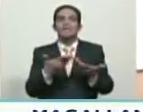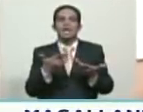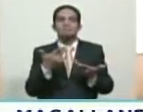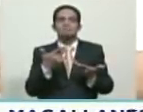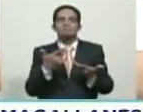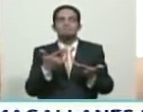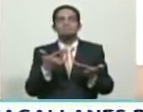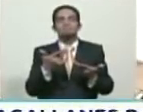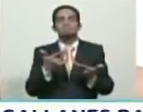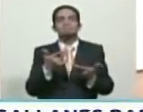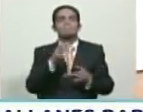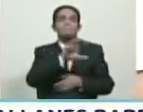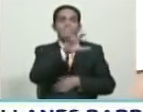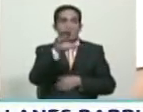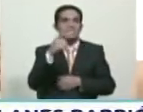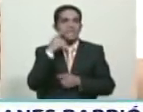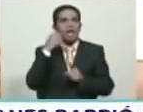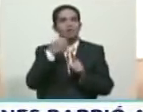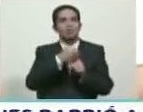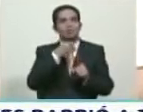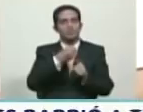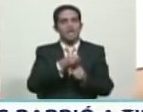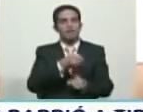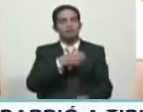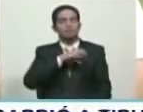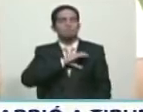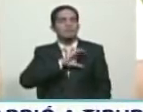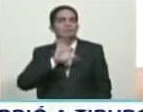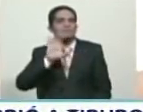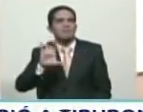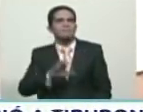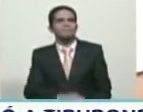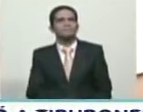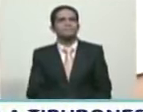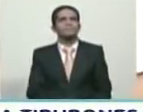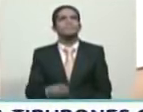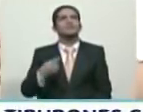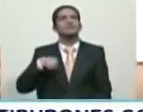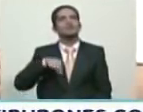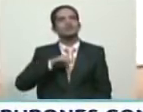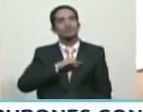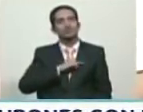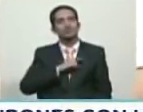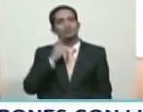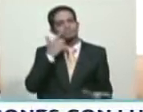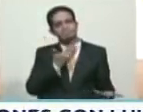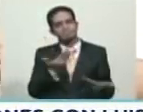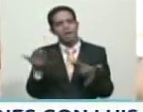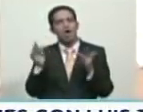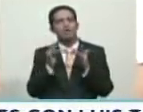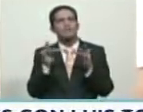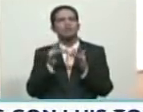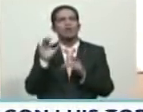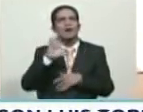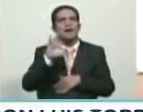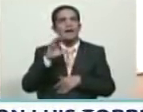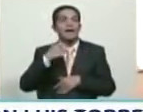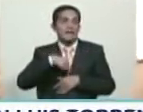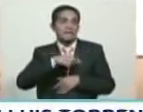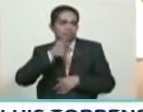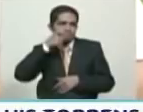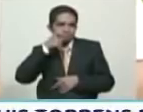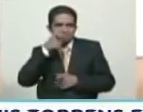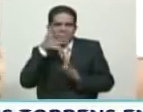a las naciones que están luchando por el derecho a la autodeterminación de los pueblos. Con esta información, nosotros vamos a devolver el pase a Caracas y estaremos muy pendientes de lo que sigue